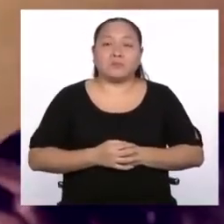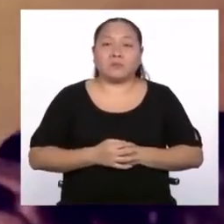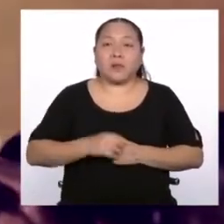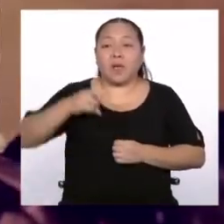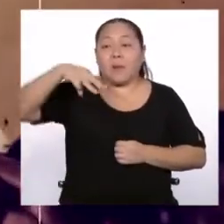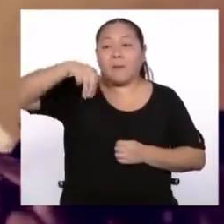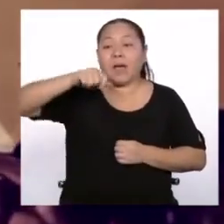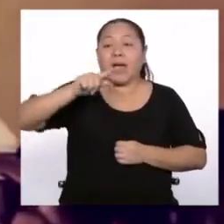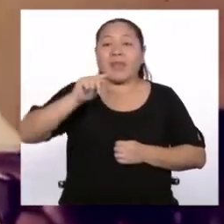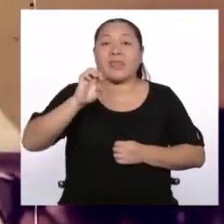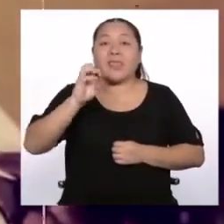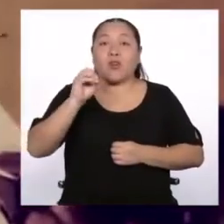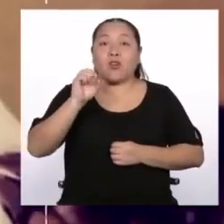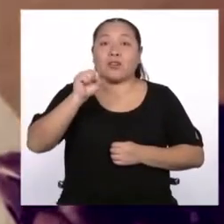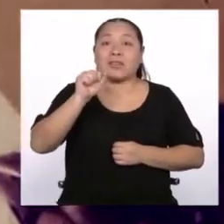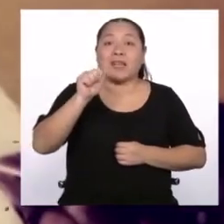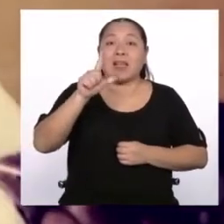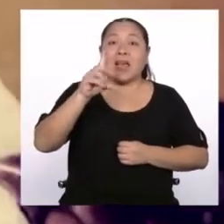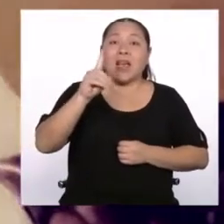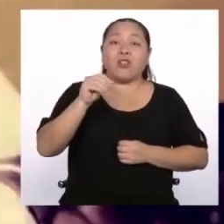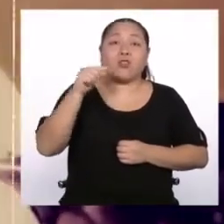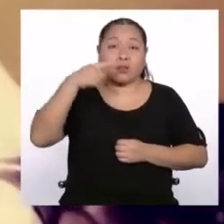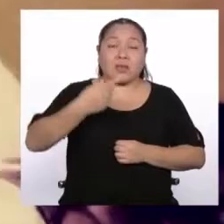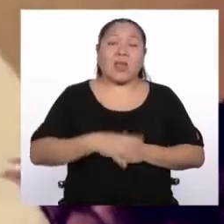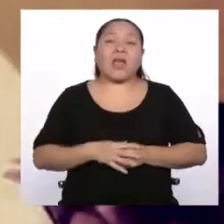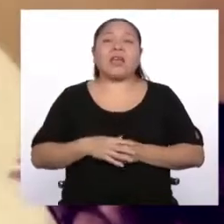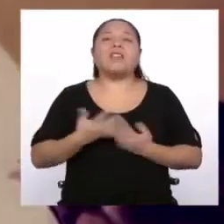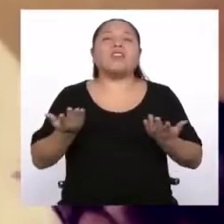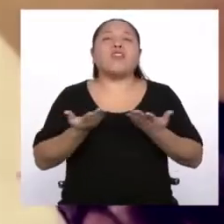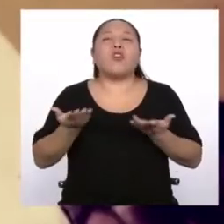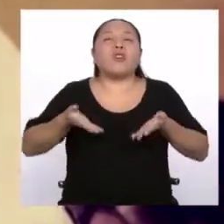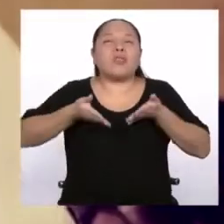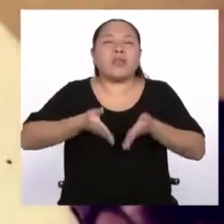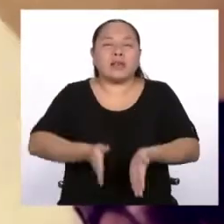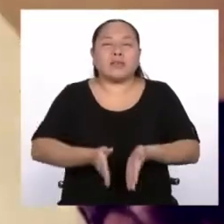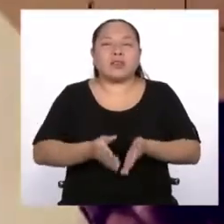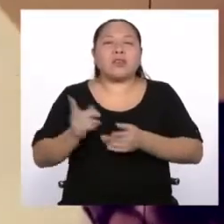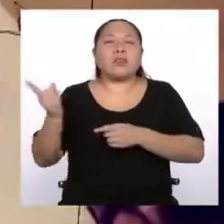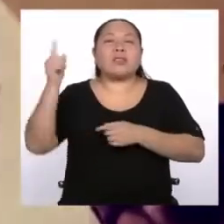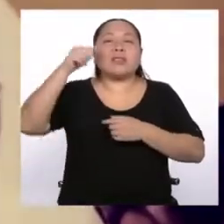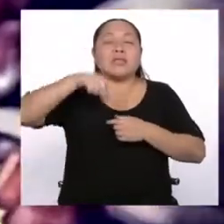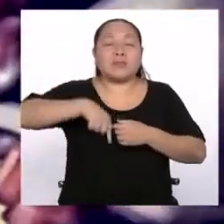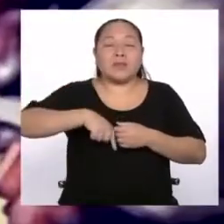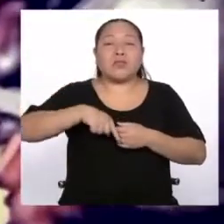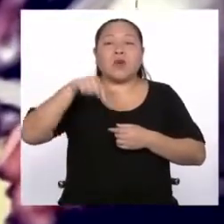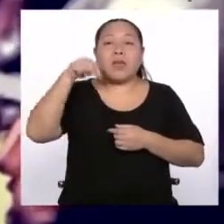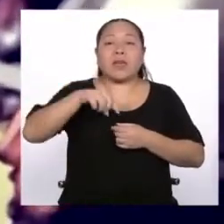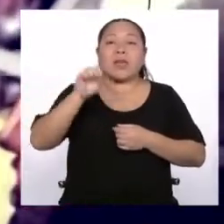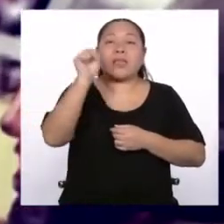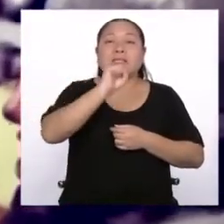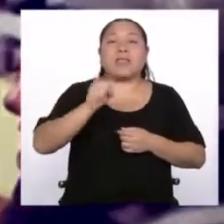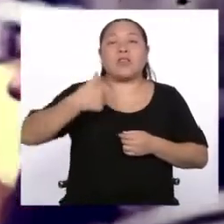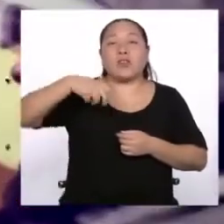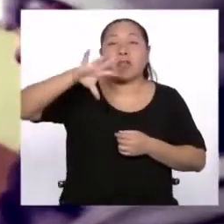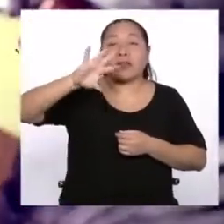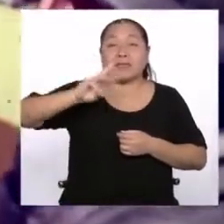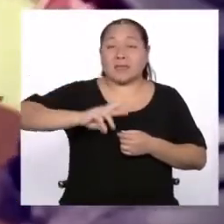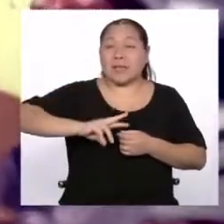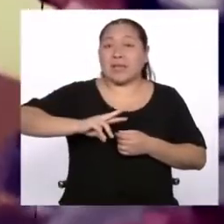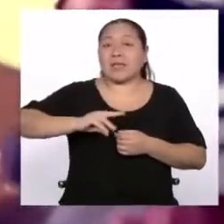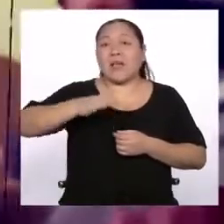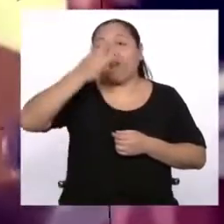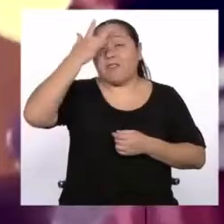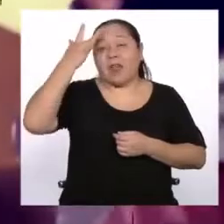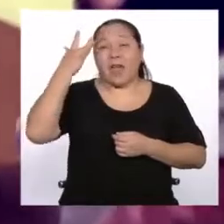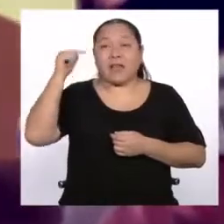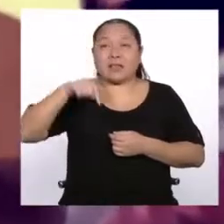Mateo Salado fue un luterano francés que vino al Perú a mediados del siglo XVI, escapando de las persecuciones